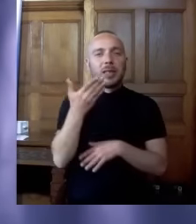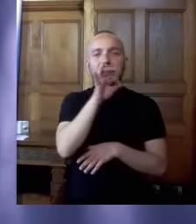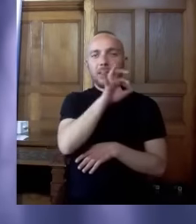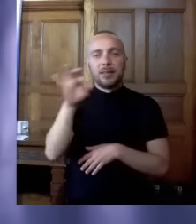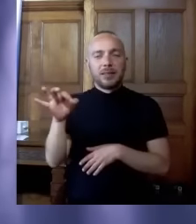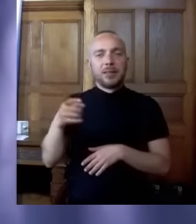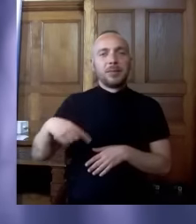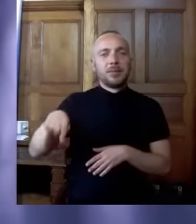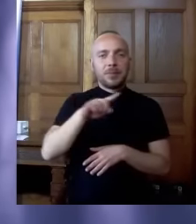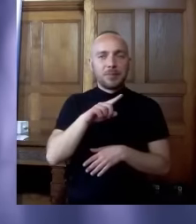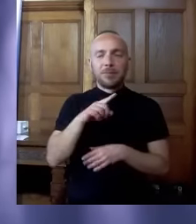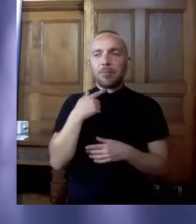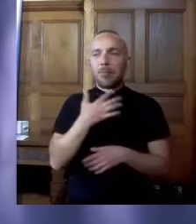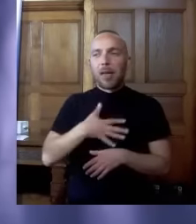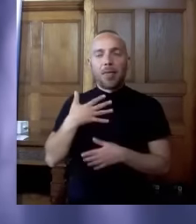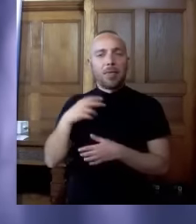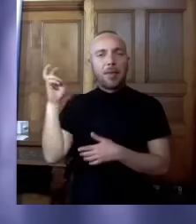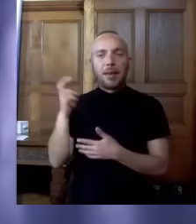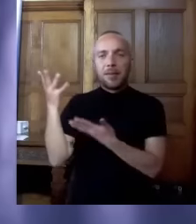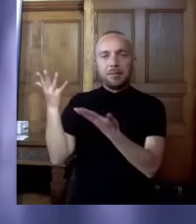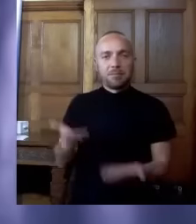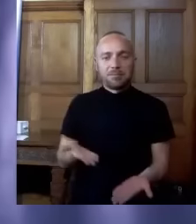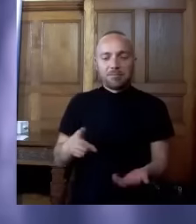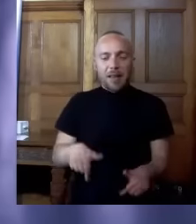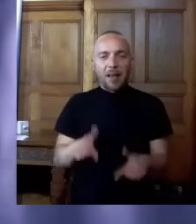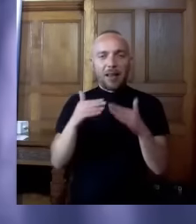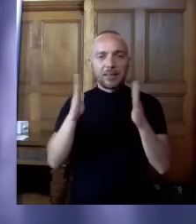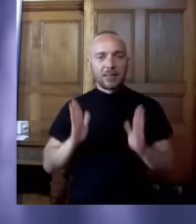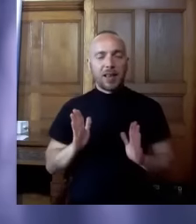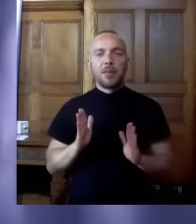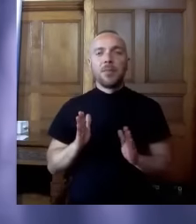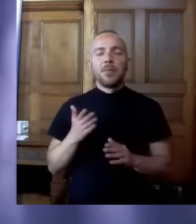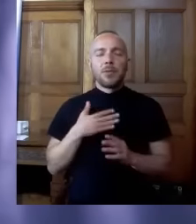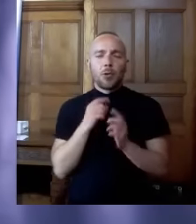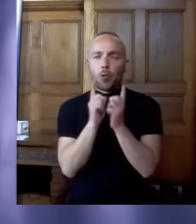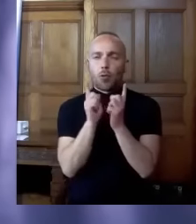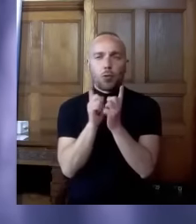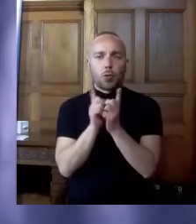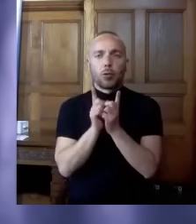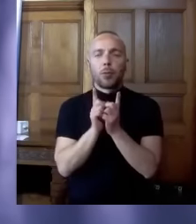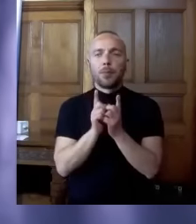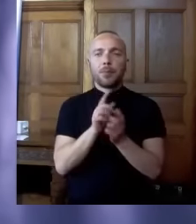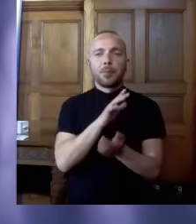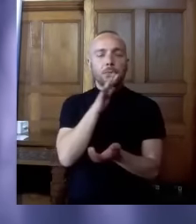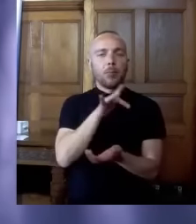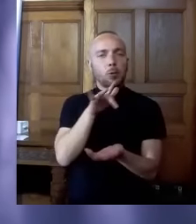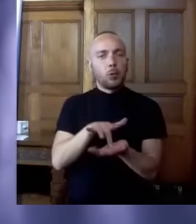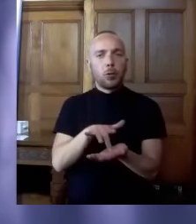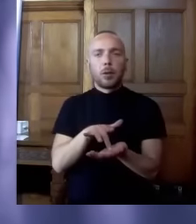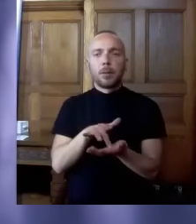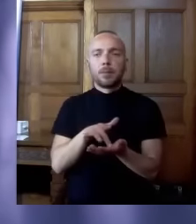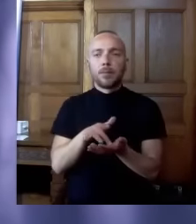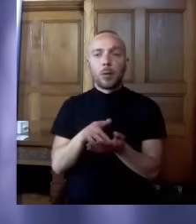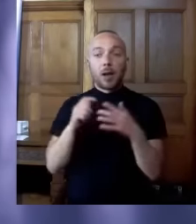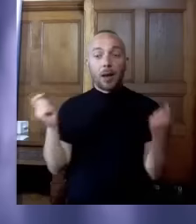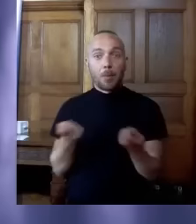placer venir a casa y yo voy a ser voy a ser muy breve porque estamos a mitad de